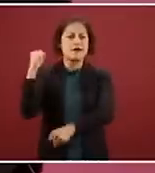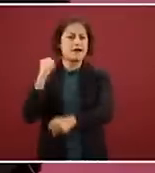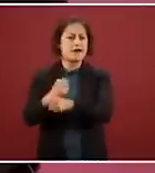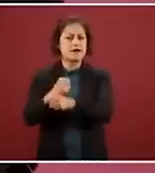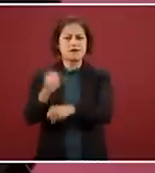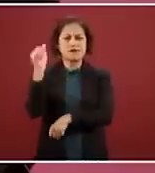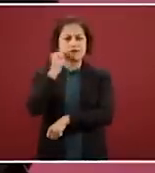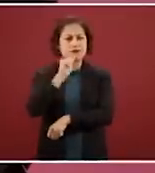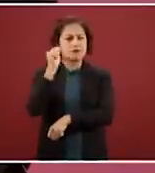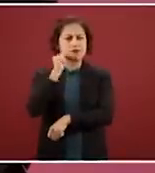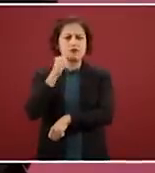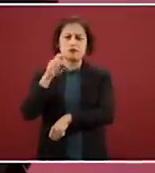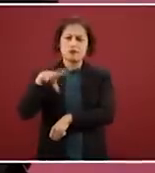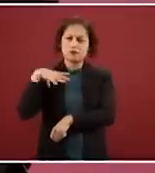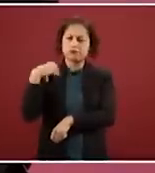trabajando